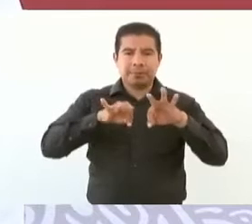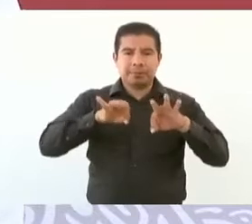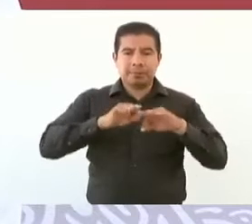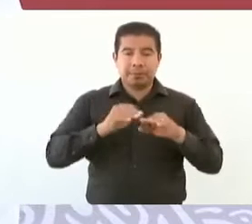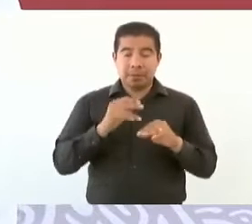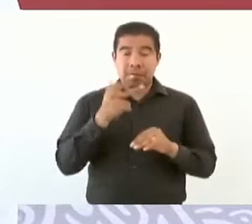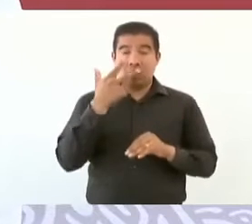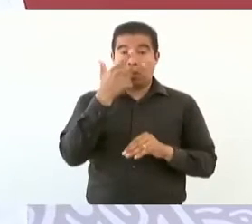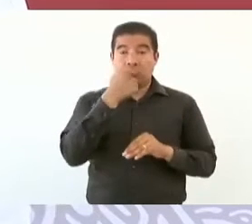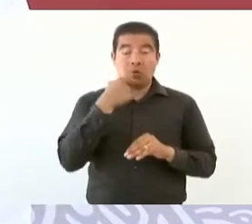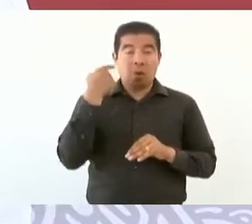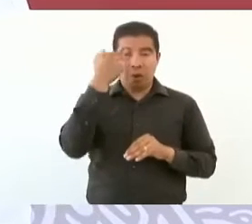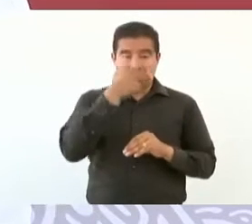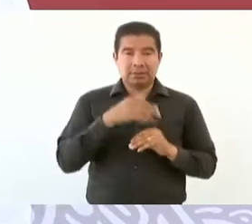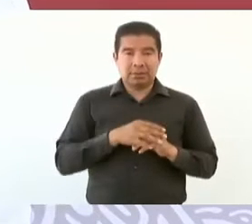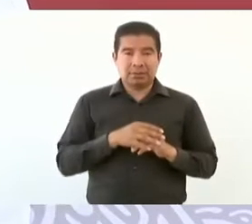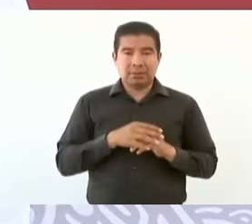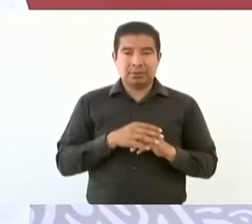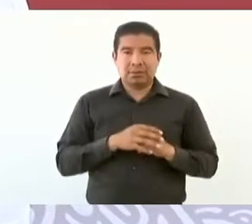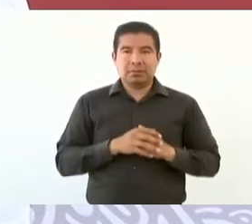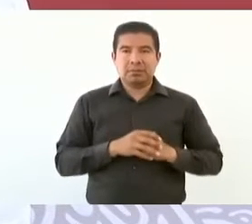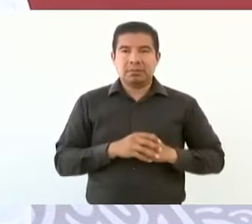de 8 horas,